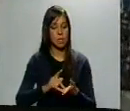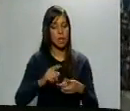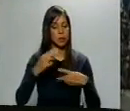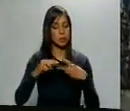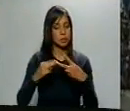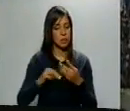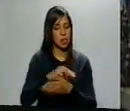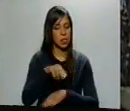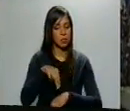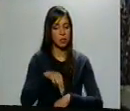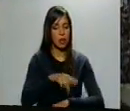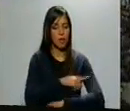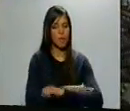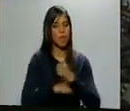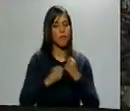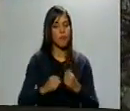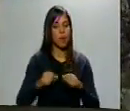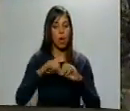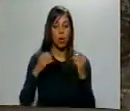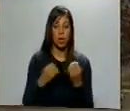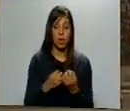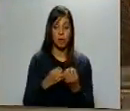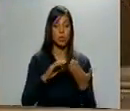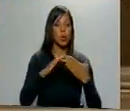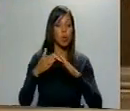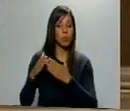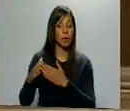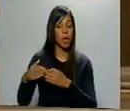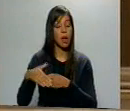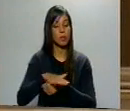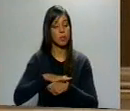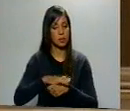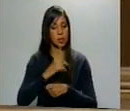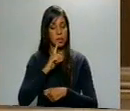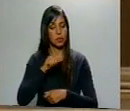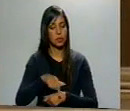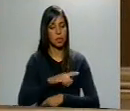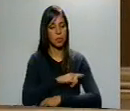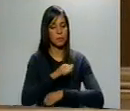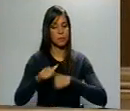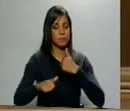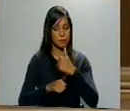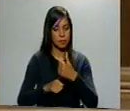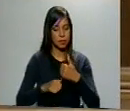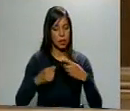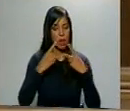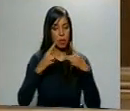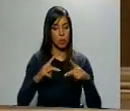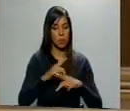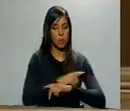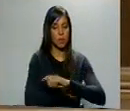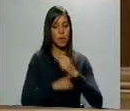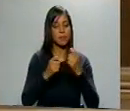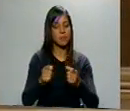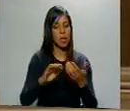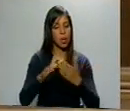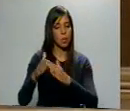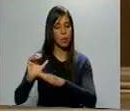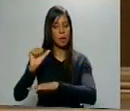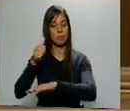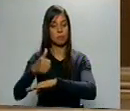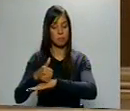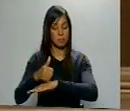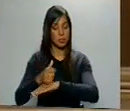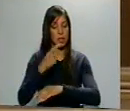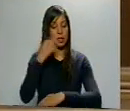el fortalecimiento de la organización popular y sujeción de todas las autoridades públicas al poder del pueblo, haciendo